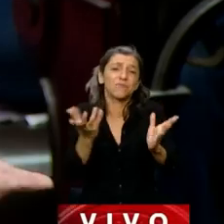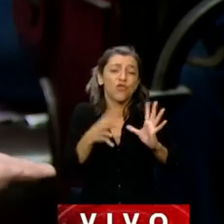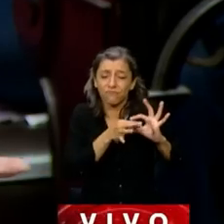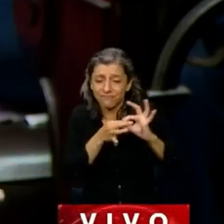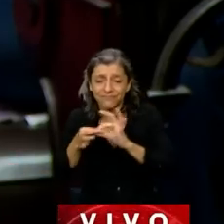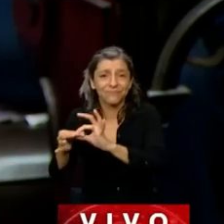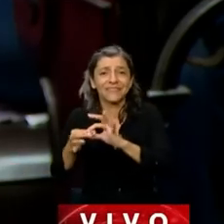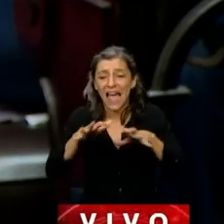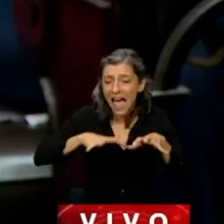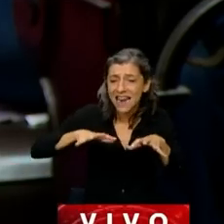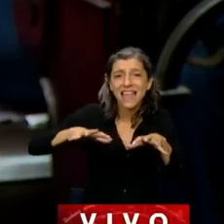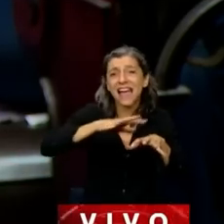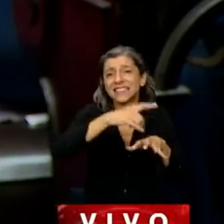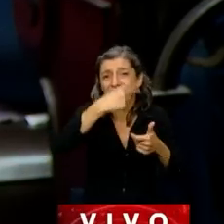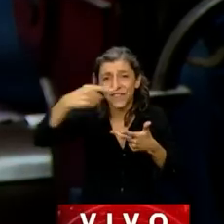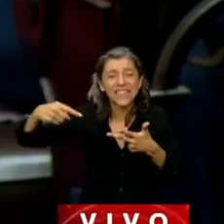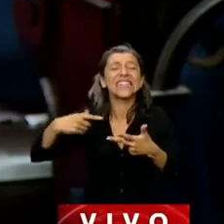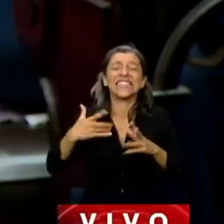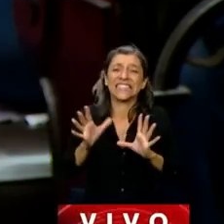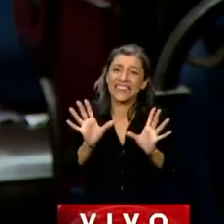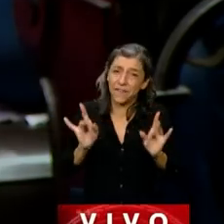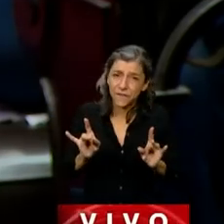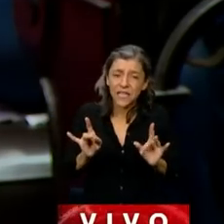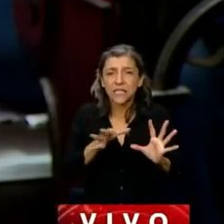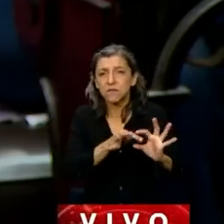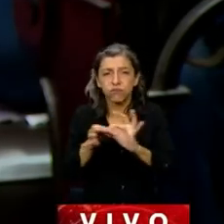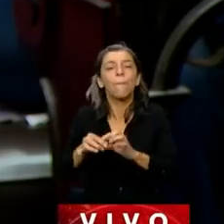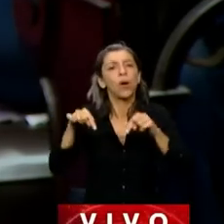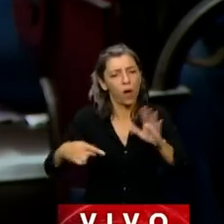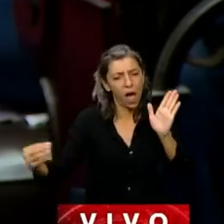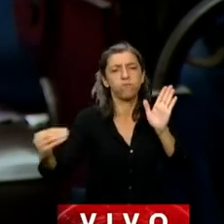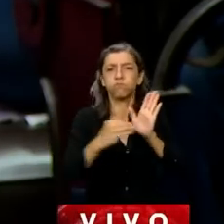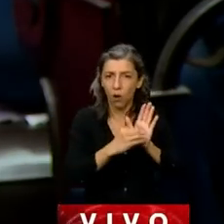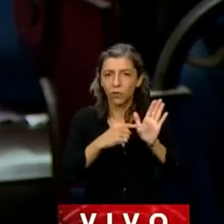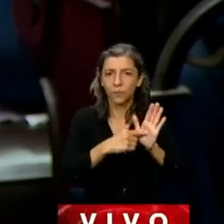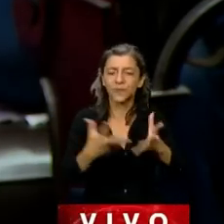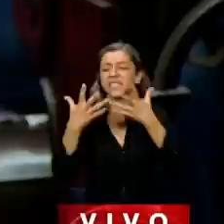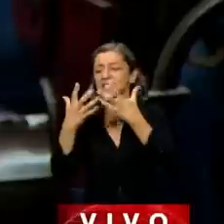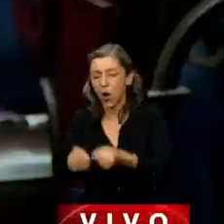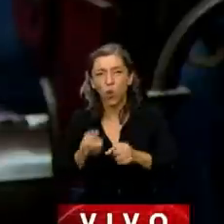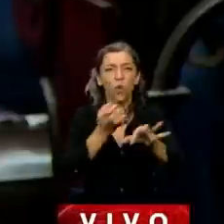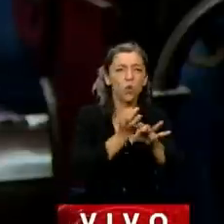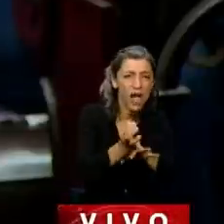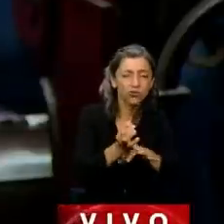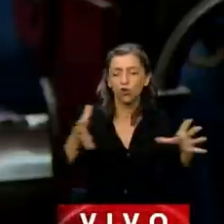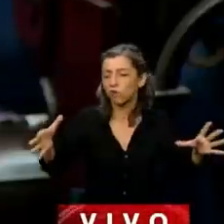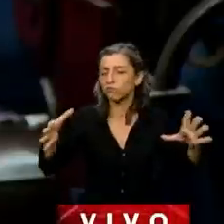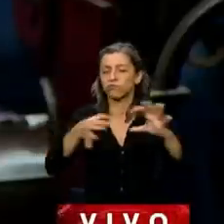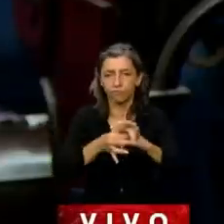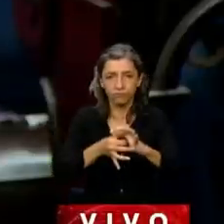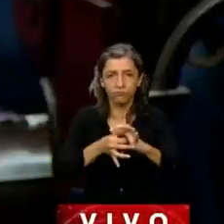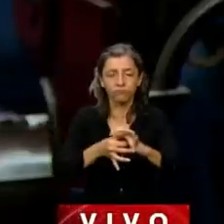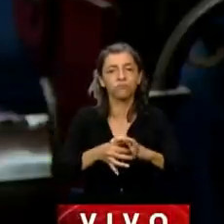distintas áreas. Bueno, acá se las ponemos, van a tener ese desafío, salud y educación, educación y